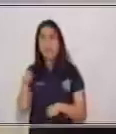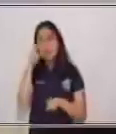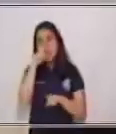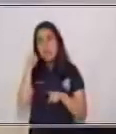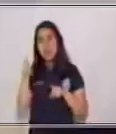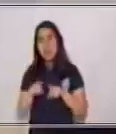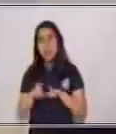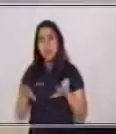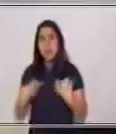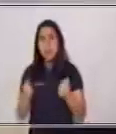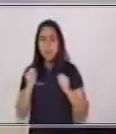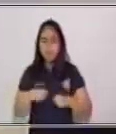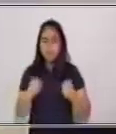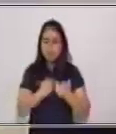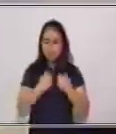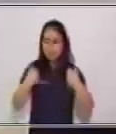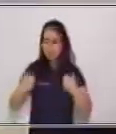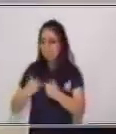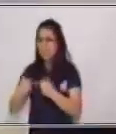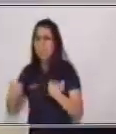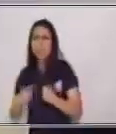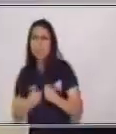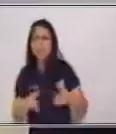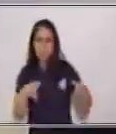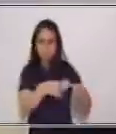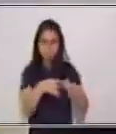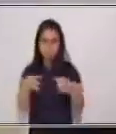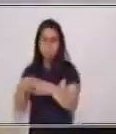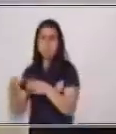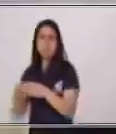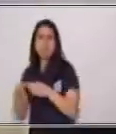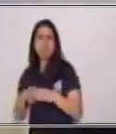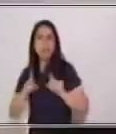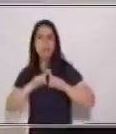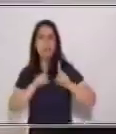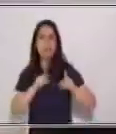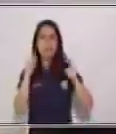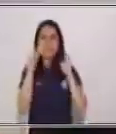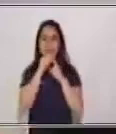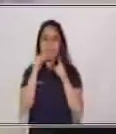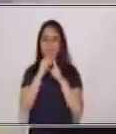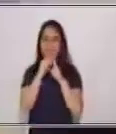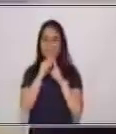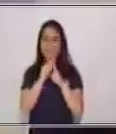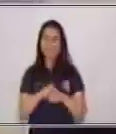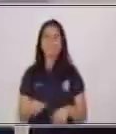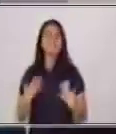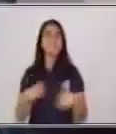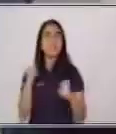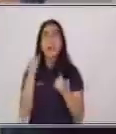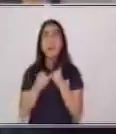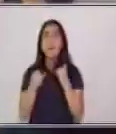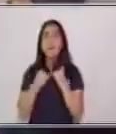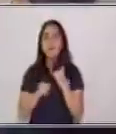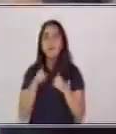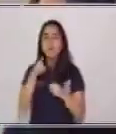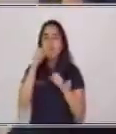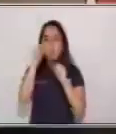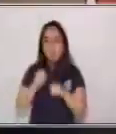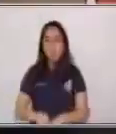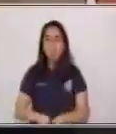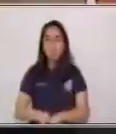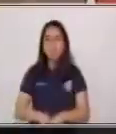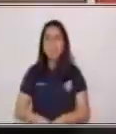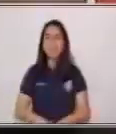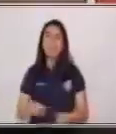sílaba tónica, aplicando las reglas generales de acentuación que ya hemos repasado. Y por último, entonces, te invito nuevamente a que leamos